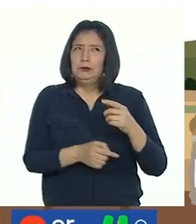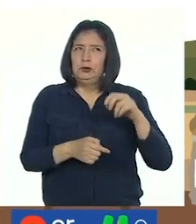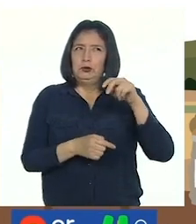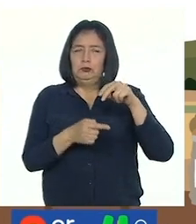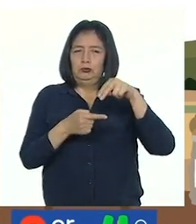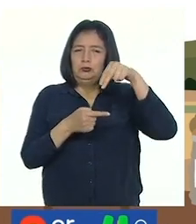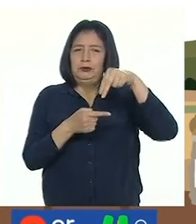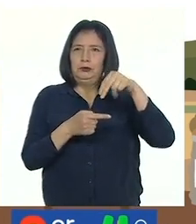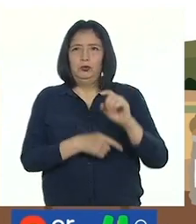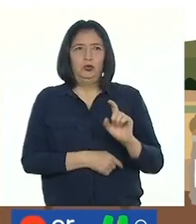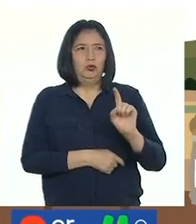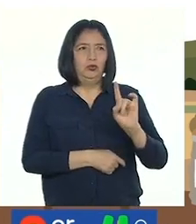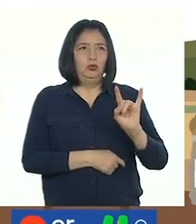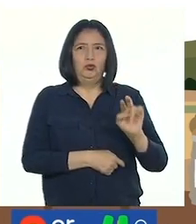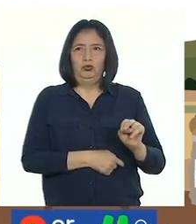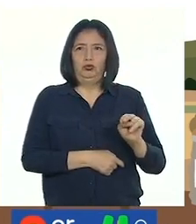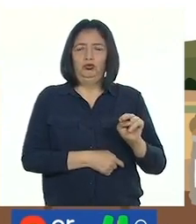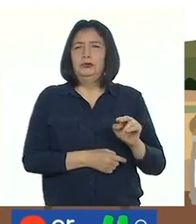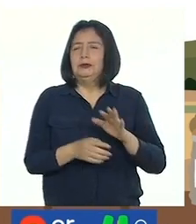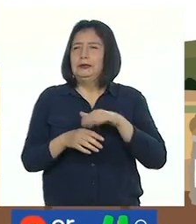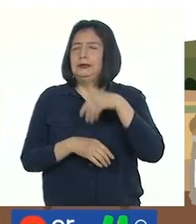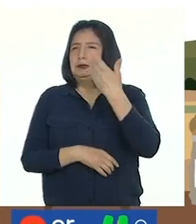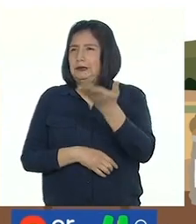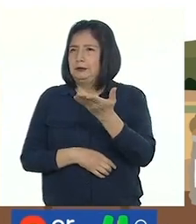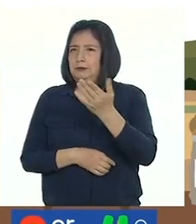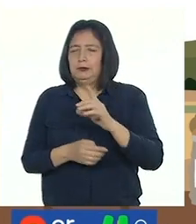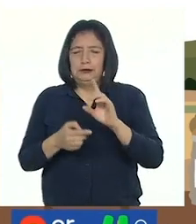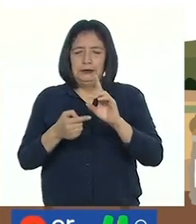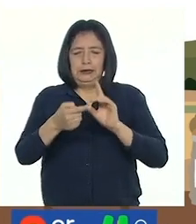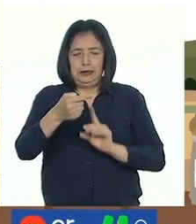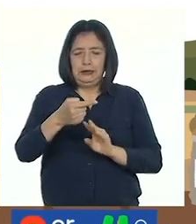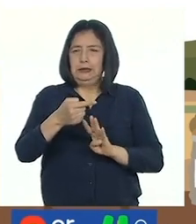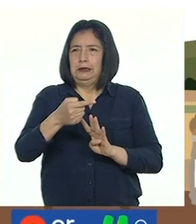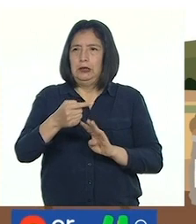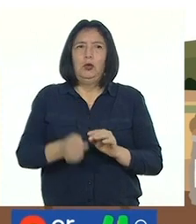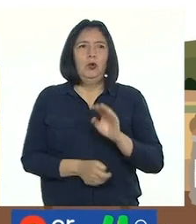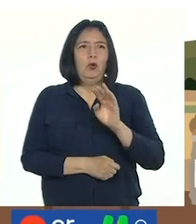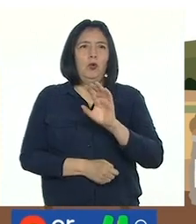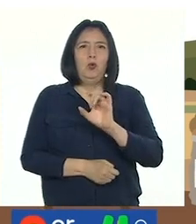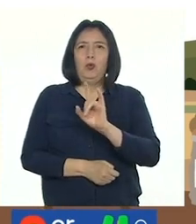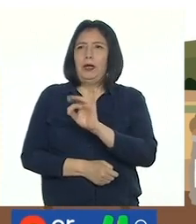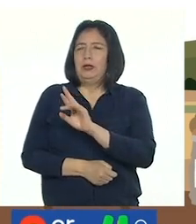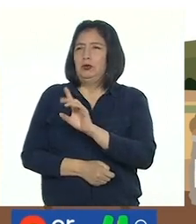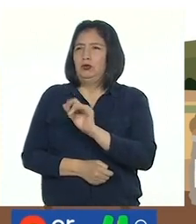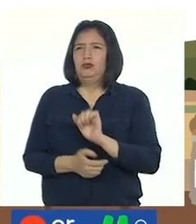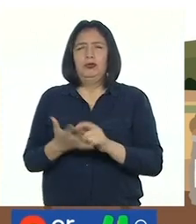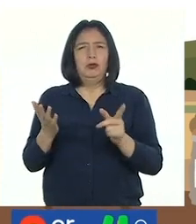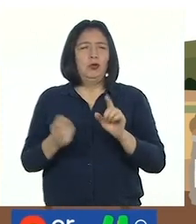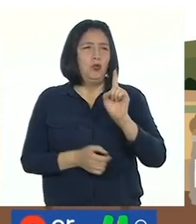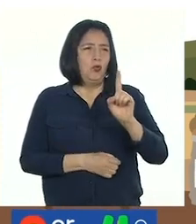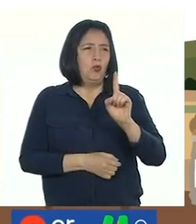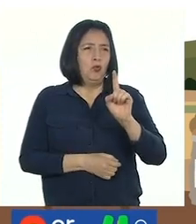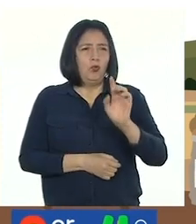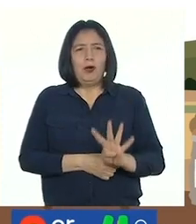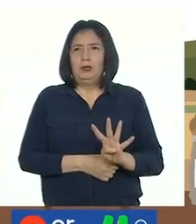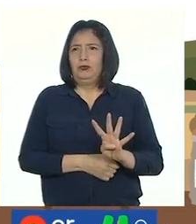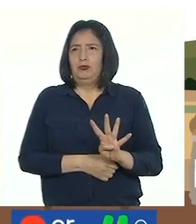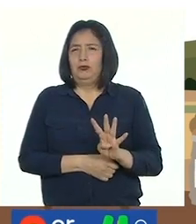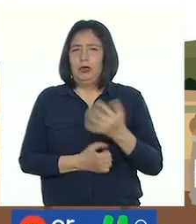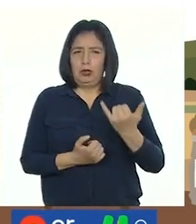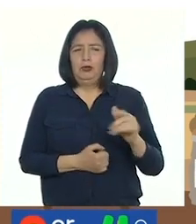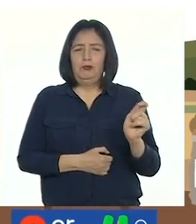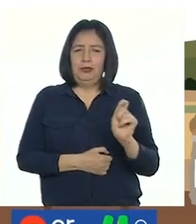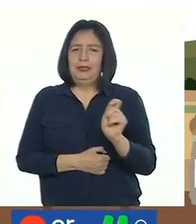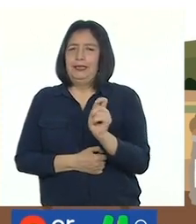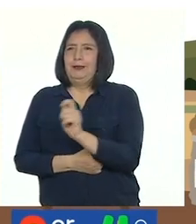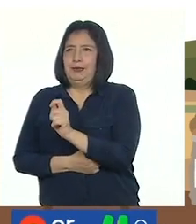numerador 1 y luego nombro el denominador cuartos. ¡Es un cuarto! Ahora lo